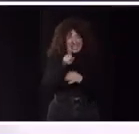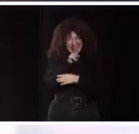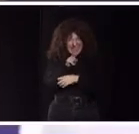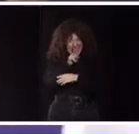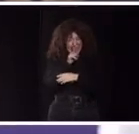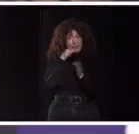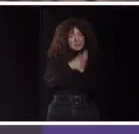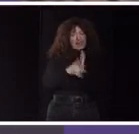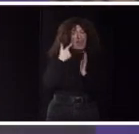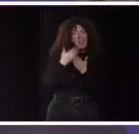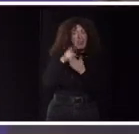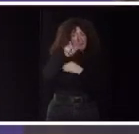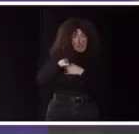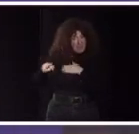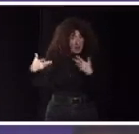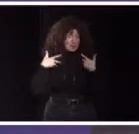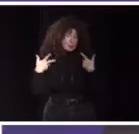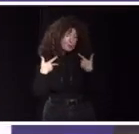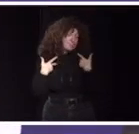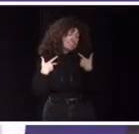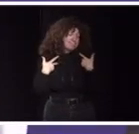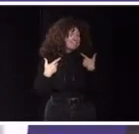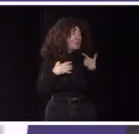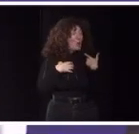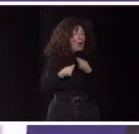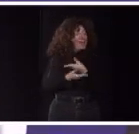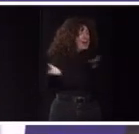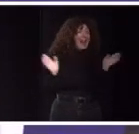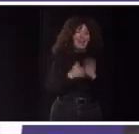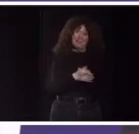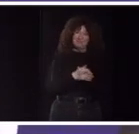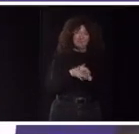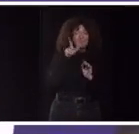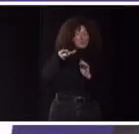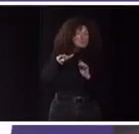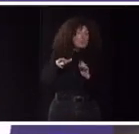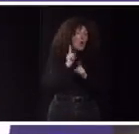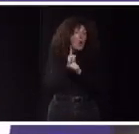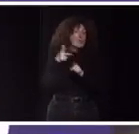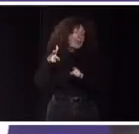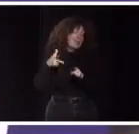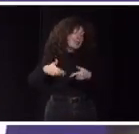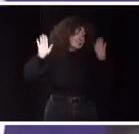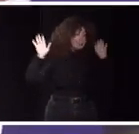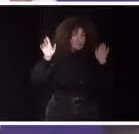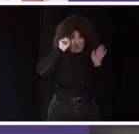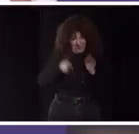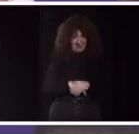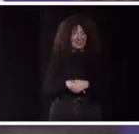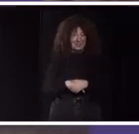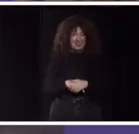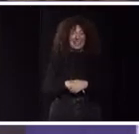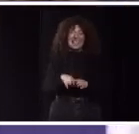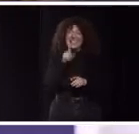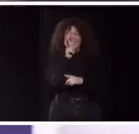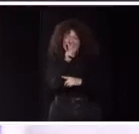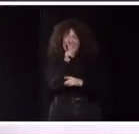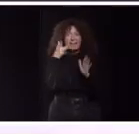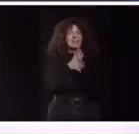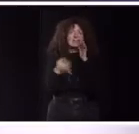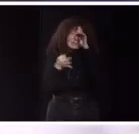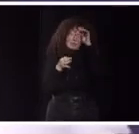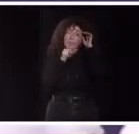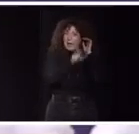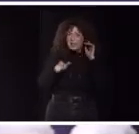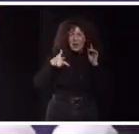sufre que no podemos hacer nada por evitar esa vulneración de derechos. El silencio le dice a quien